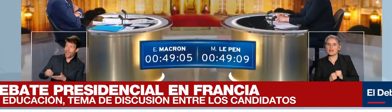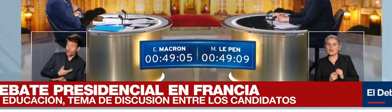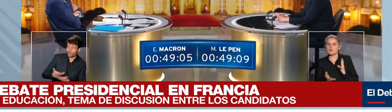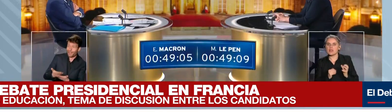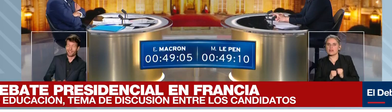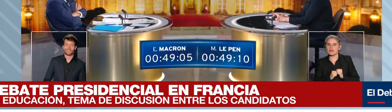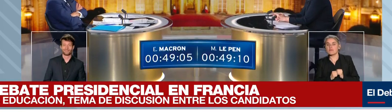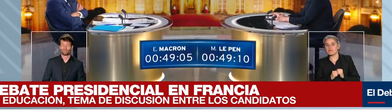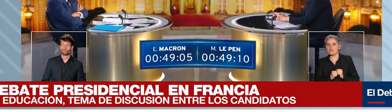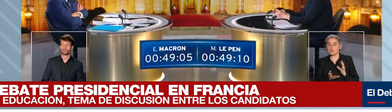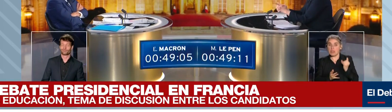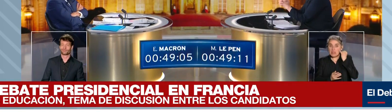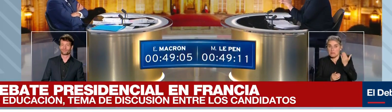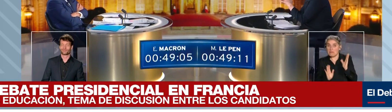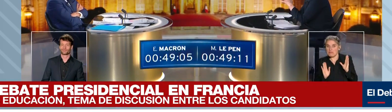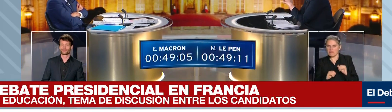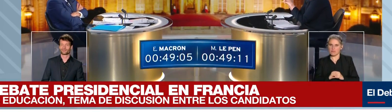Me parece que